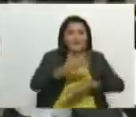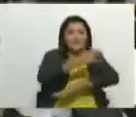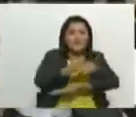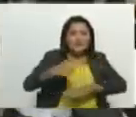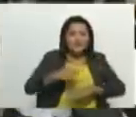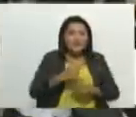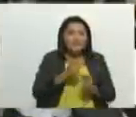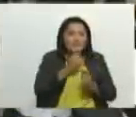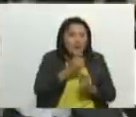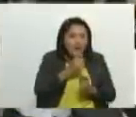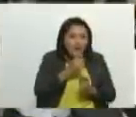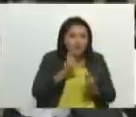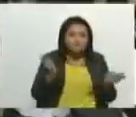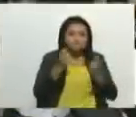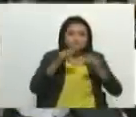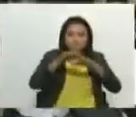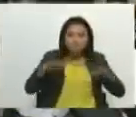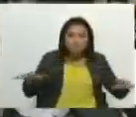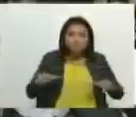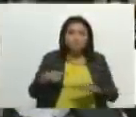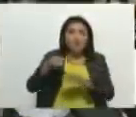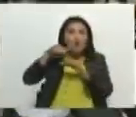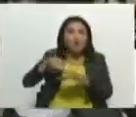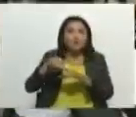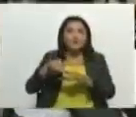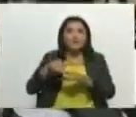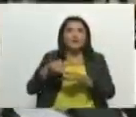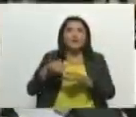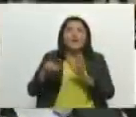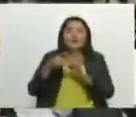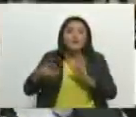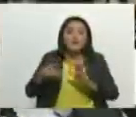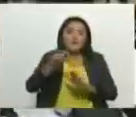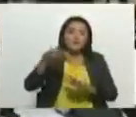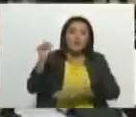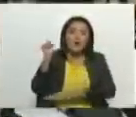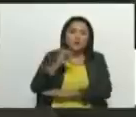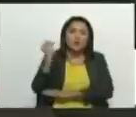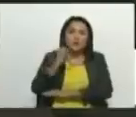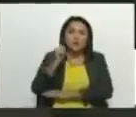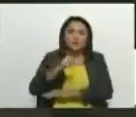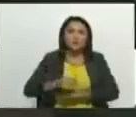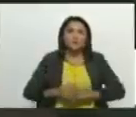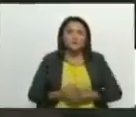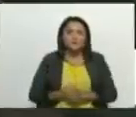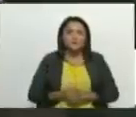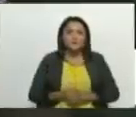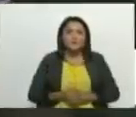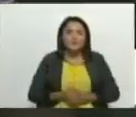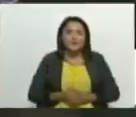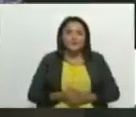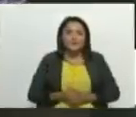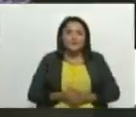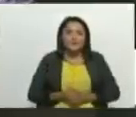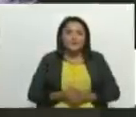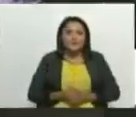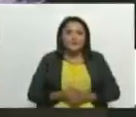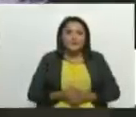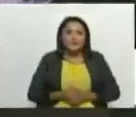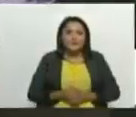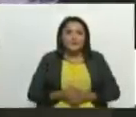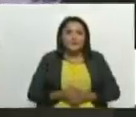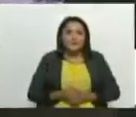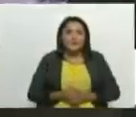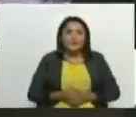pues afectando también y violando los derechos de las personas dentro del espectro autista. Han